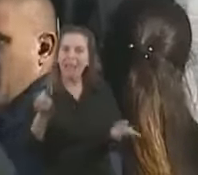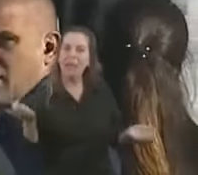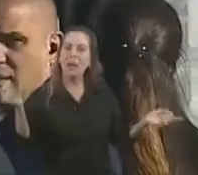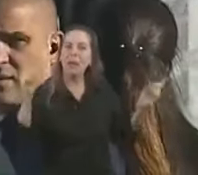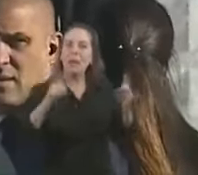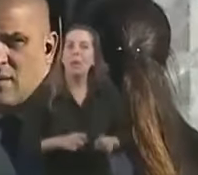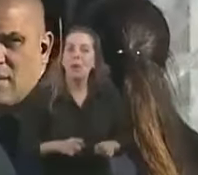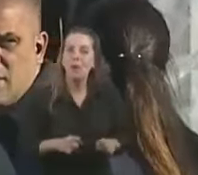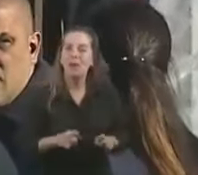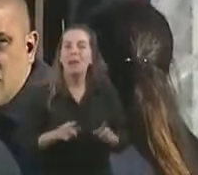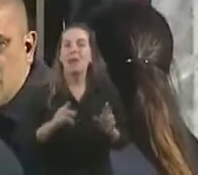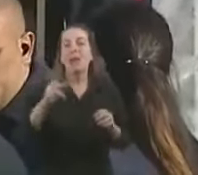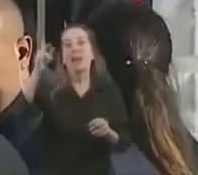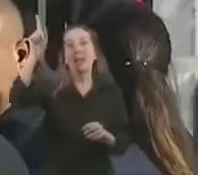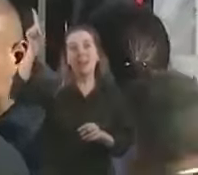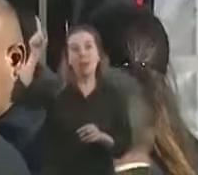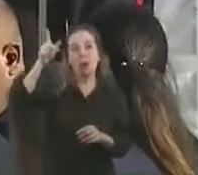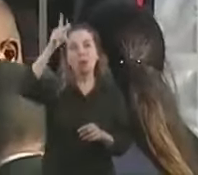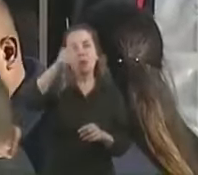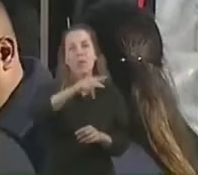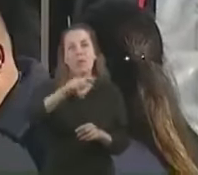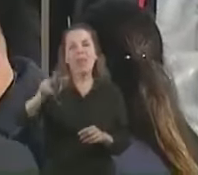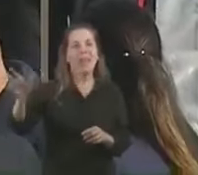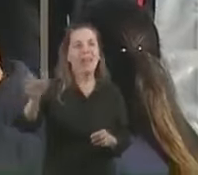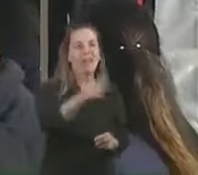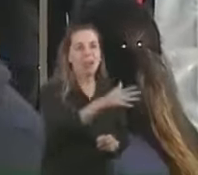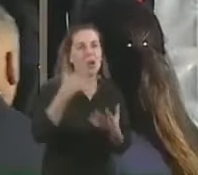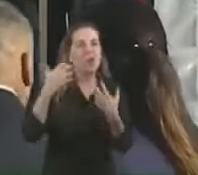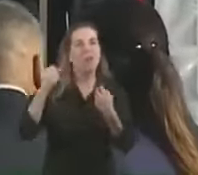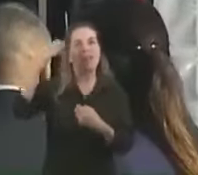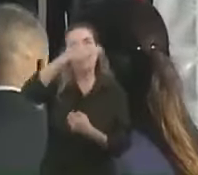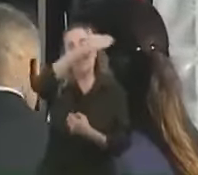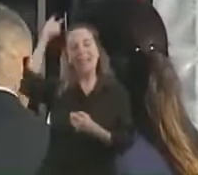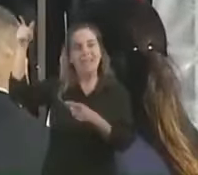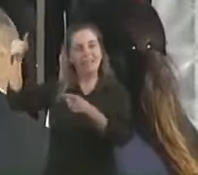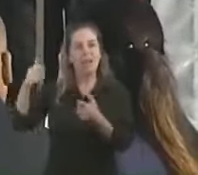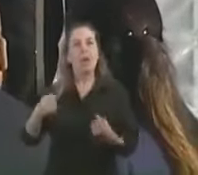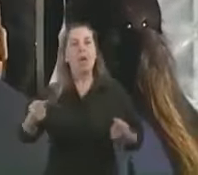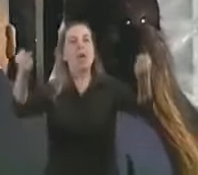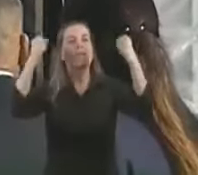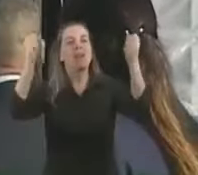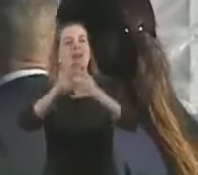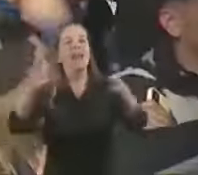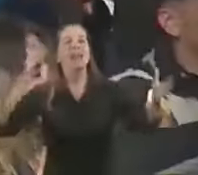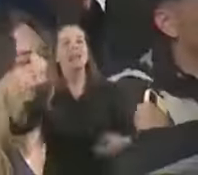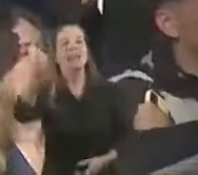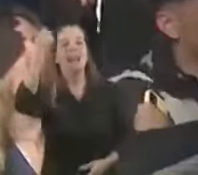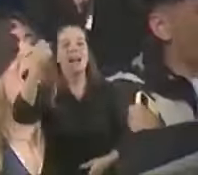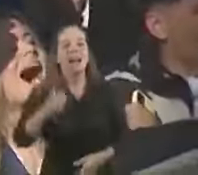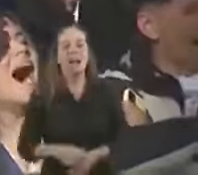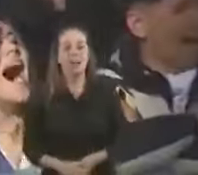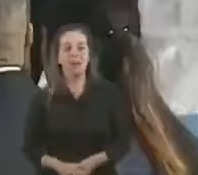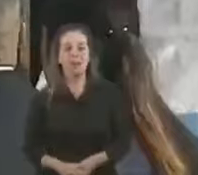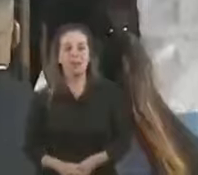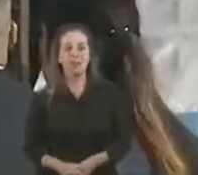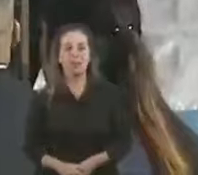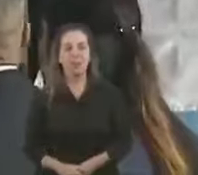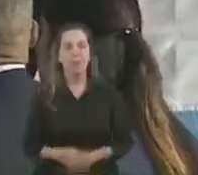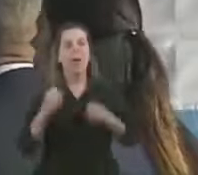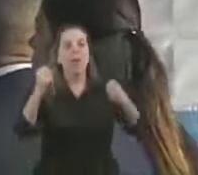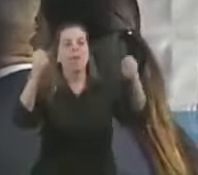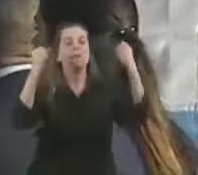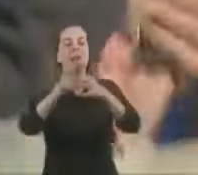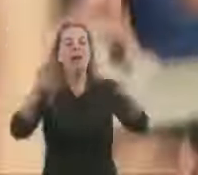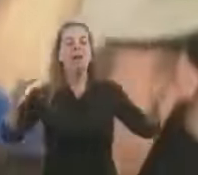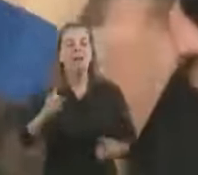Que Dios bendiga a los argentinos, que las fuerzas del cielo nos acompañen y ¡viva la libertad, carajo! ¡Viva, ¡viva la